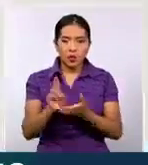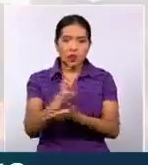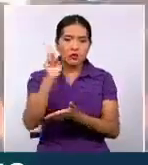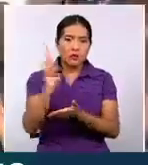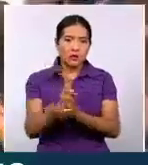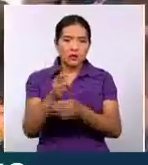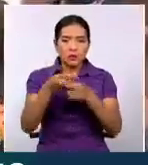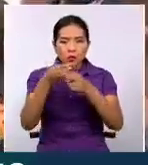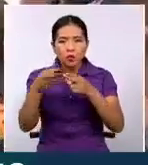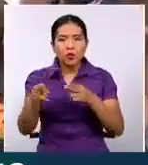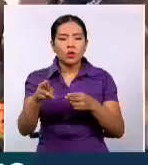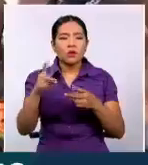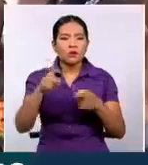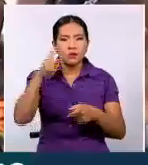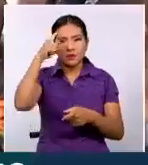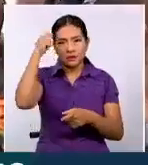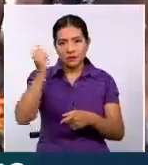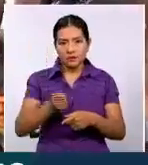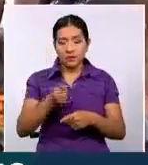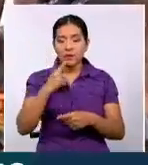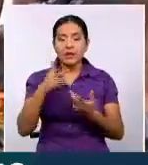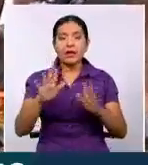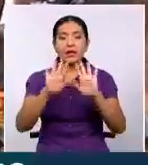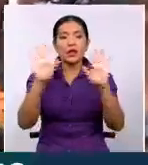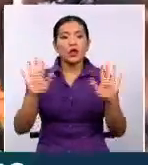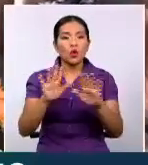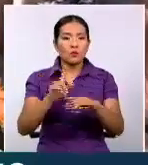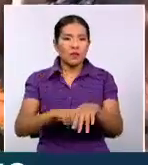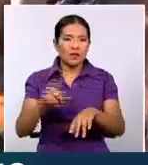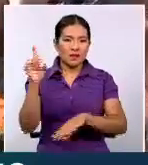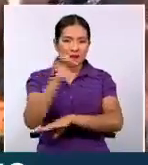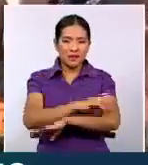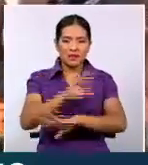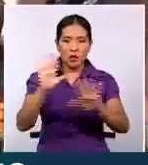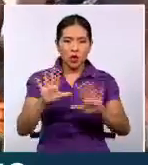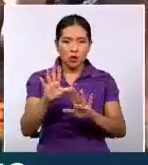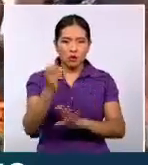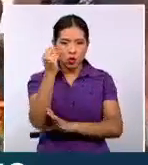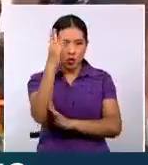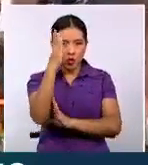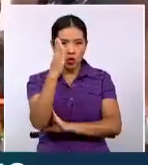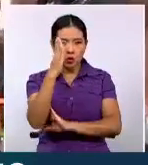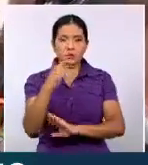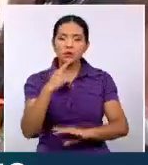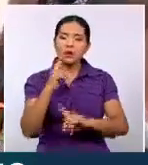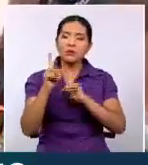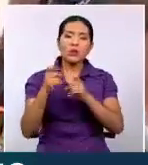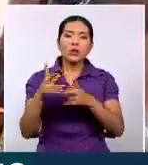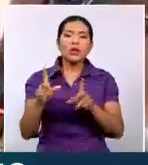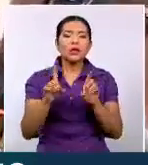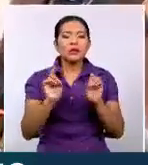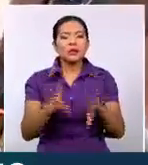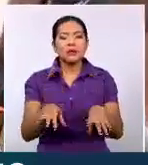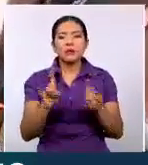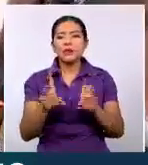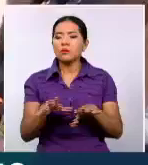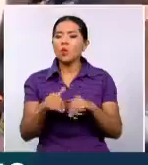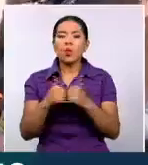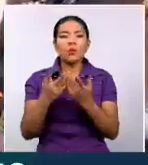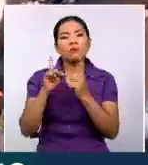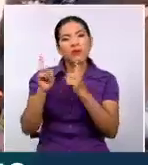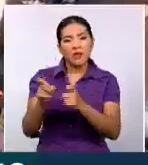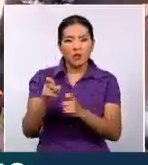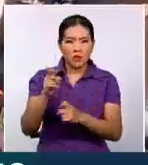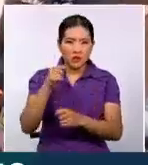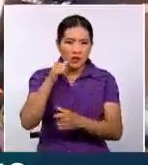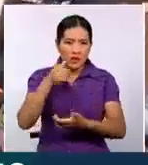domingo a la hora del almuerzo, yo le pregunté cómo están tus estudios, cómo has dado tus exámenes. Papi, he dado bien.